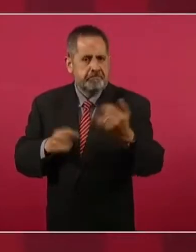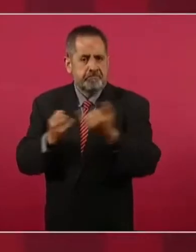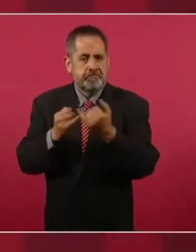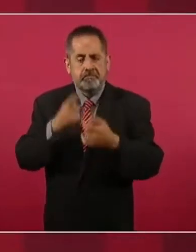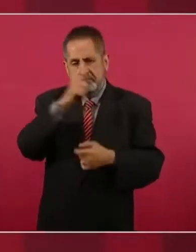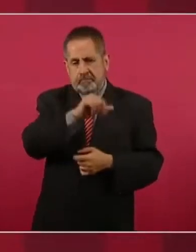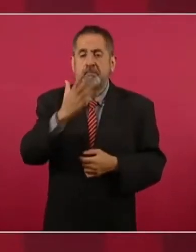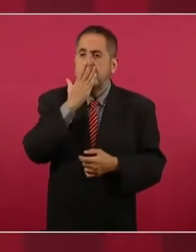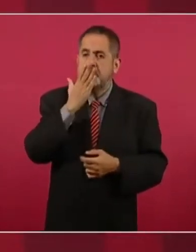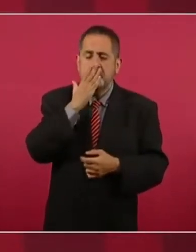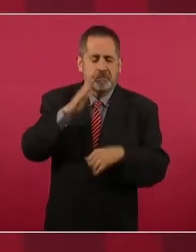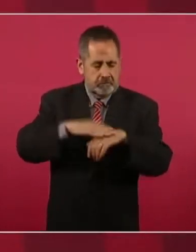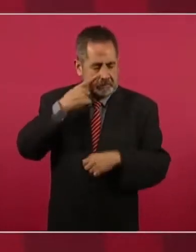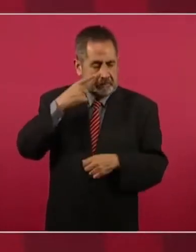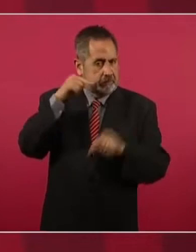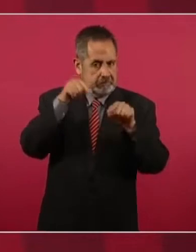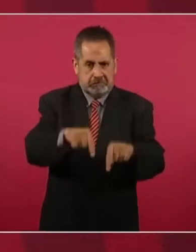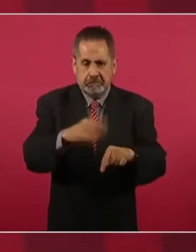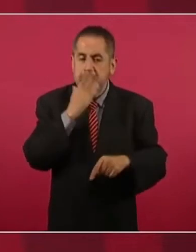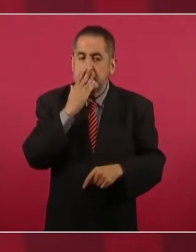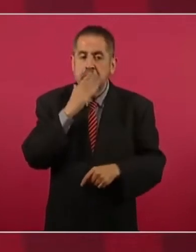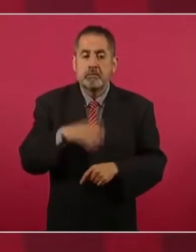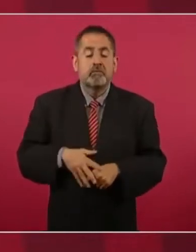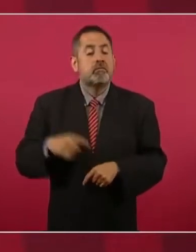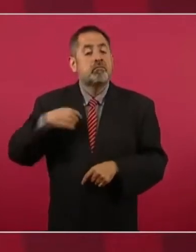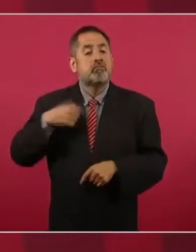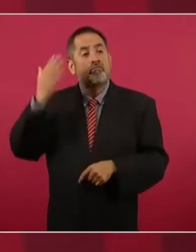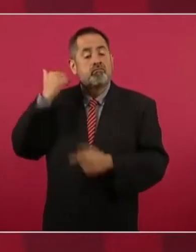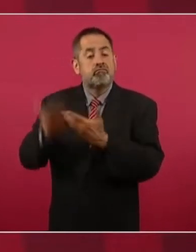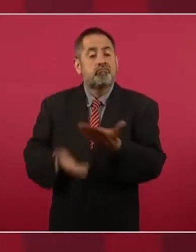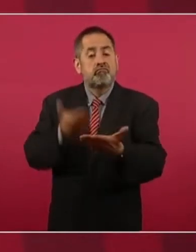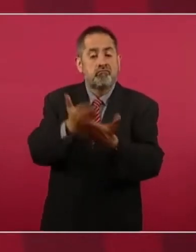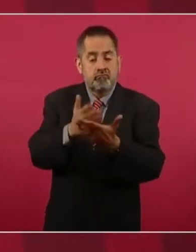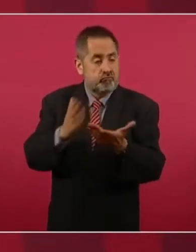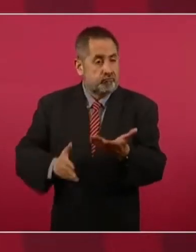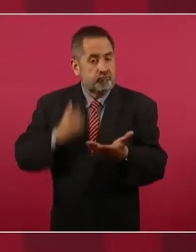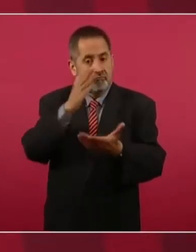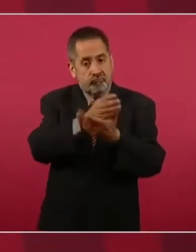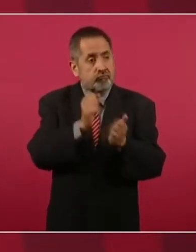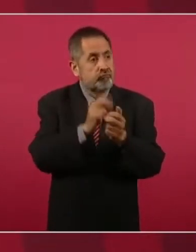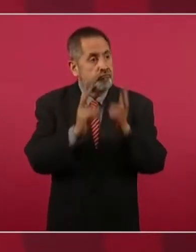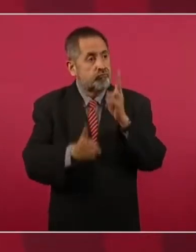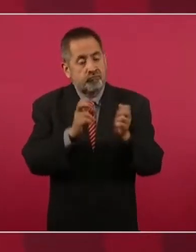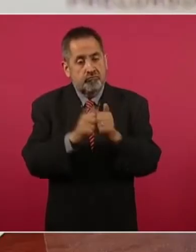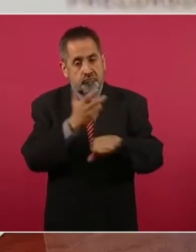en Sonora. Básicamente lo fui a plantear en mi visita a Estados Unidos.